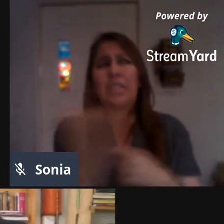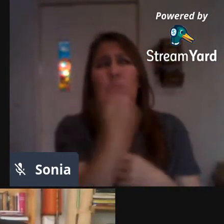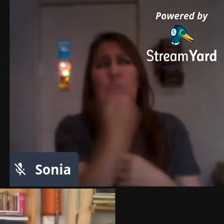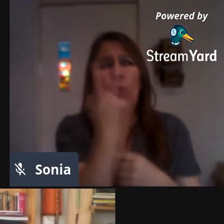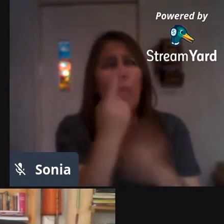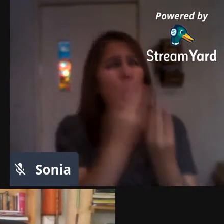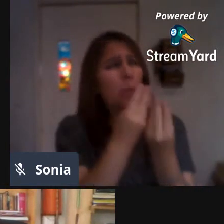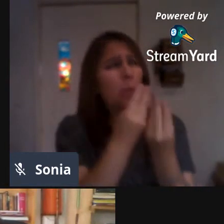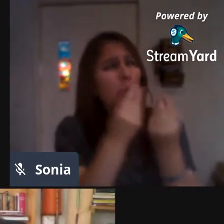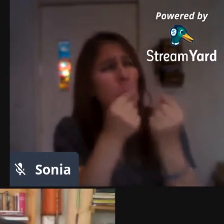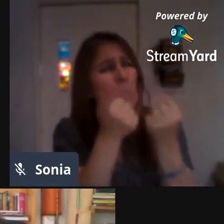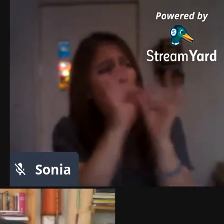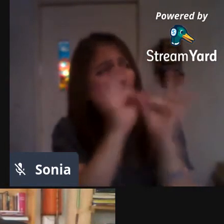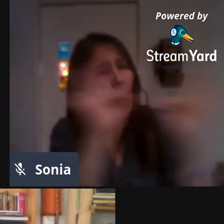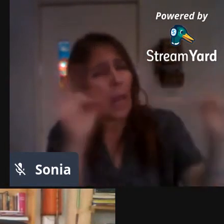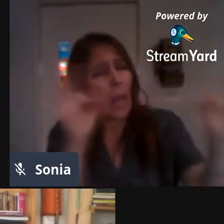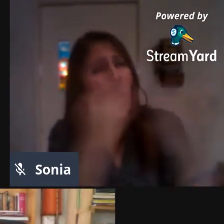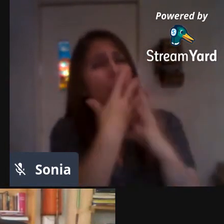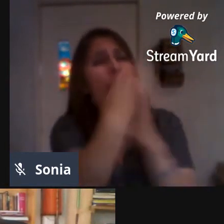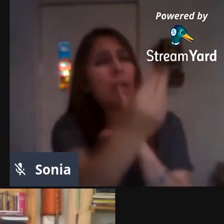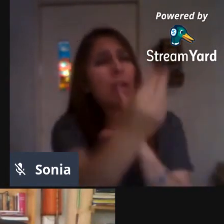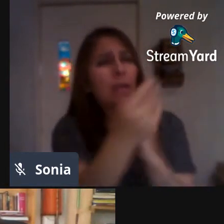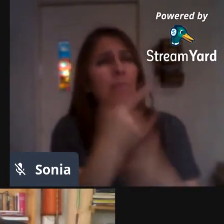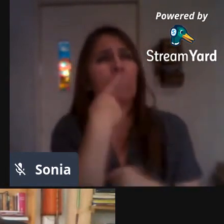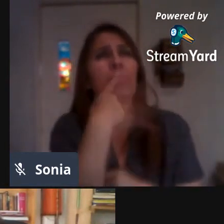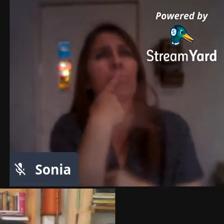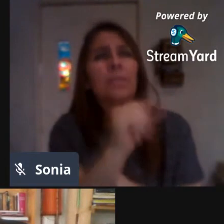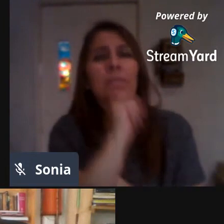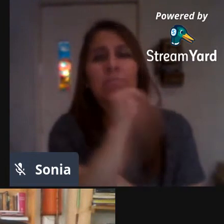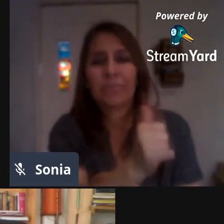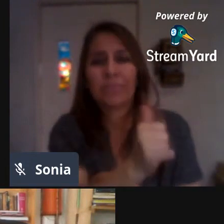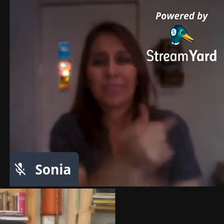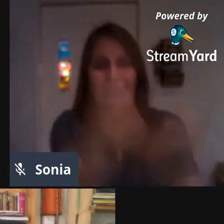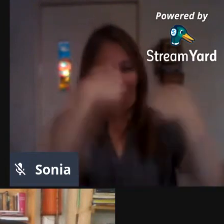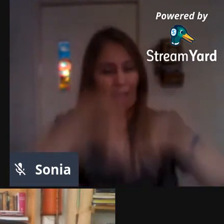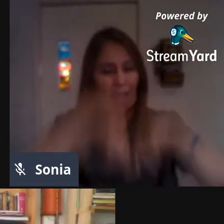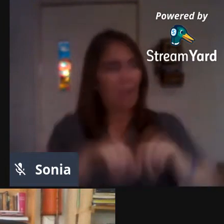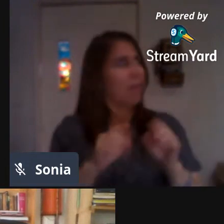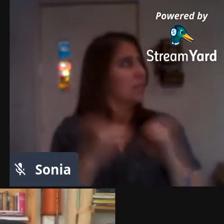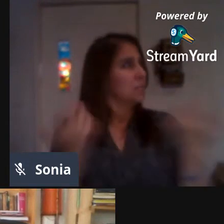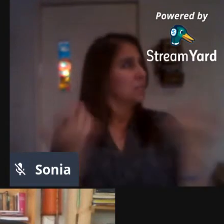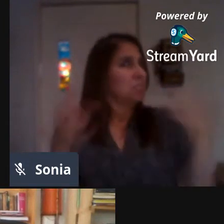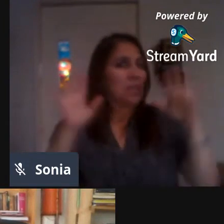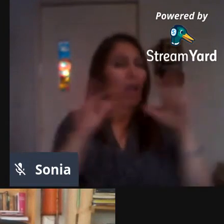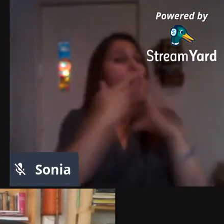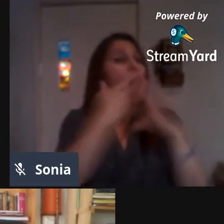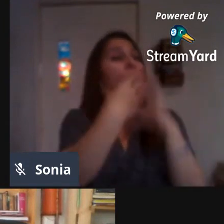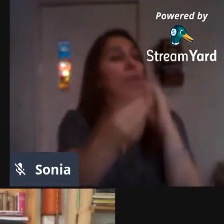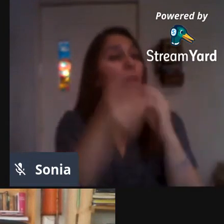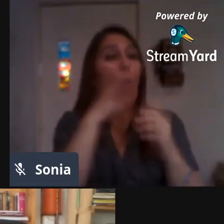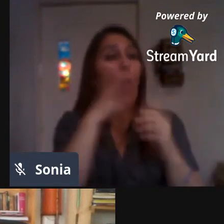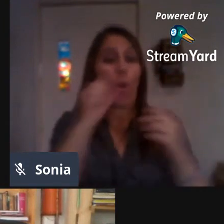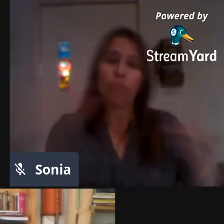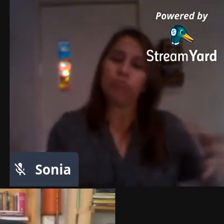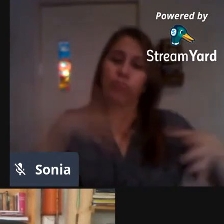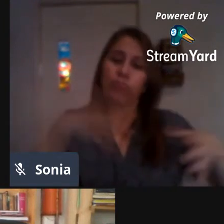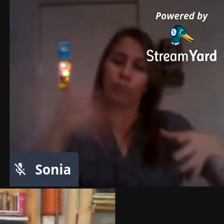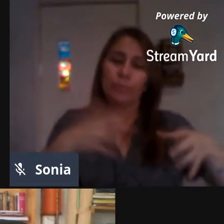extraña que la que aquí adentro sólo se divisa un recolector de basura que no sobra